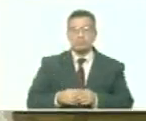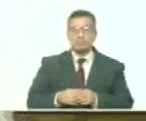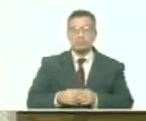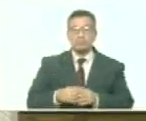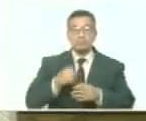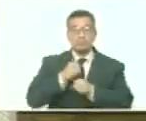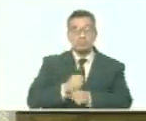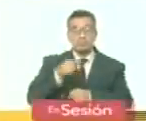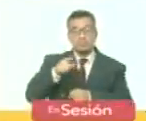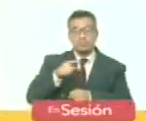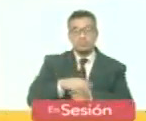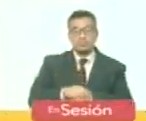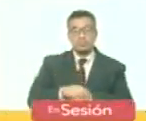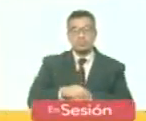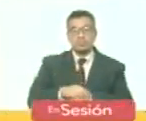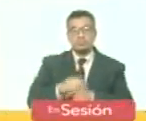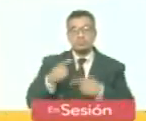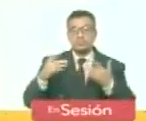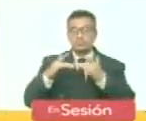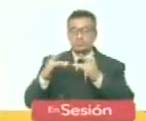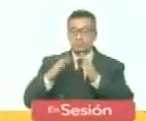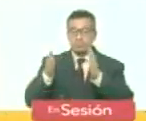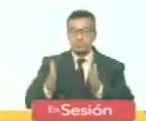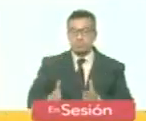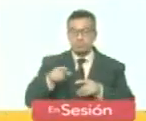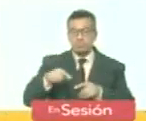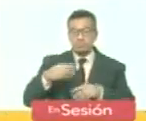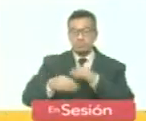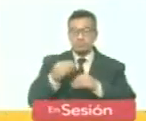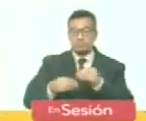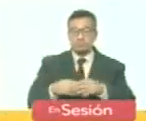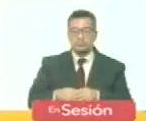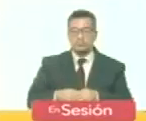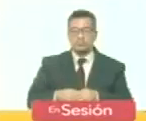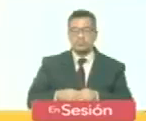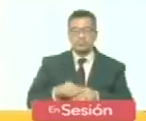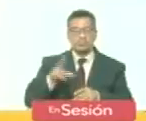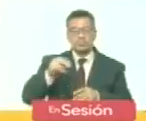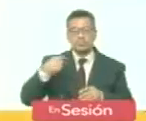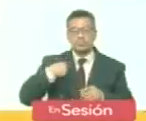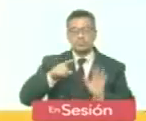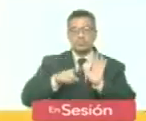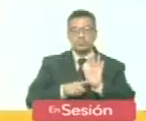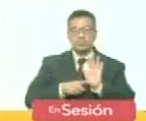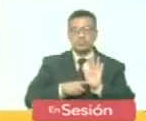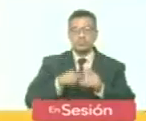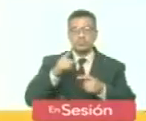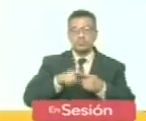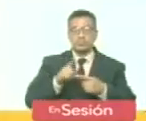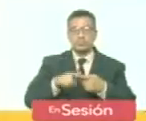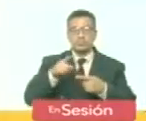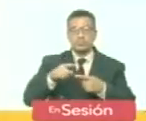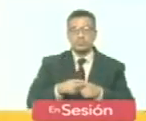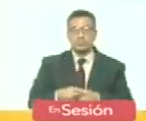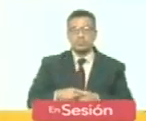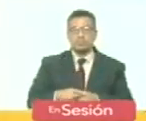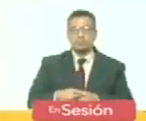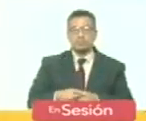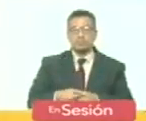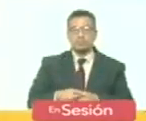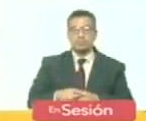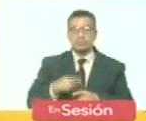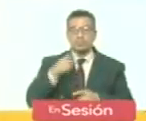Espero que en cuantas mesas de negociación y diálogo haya, no aparezca el expediente de